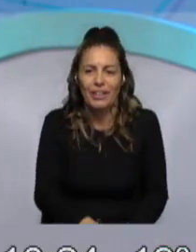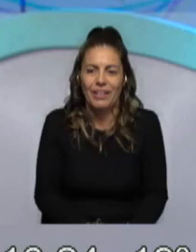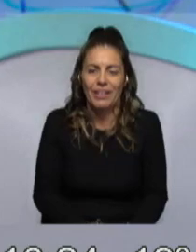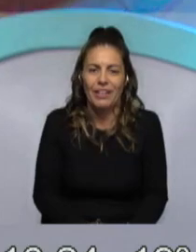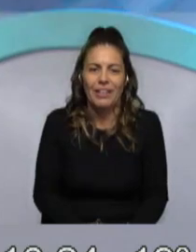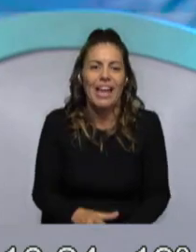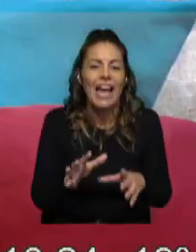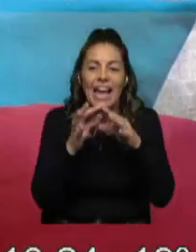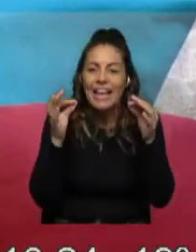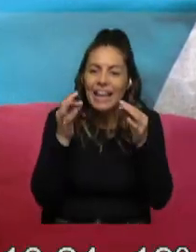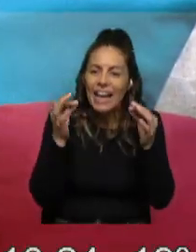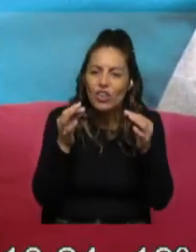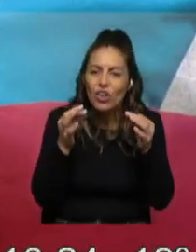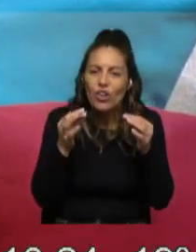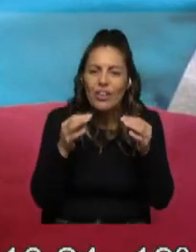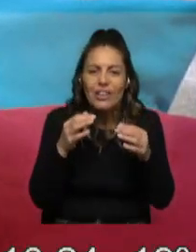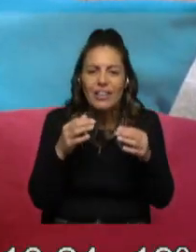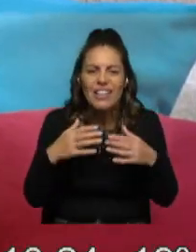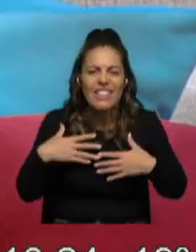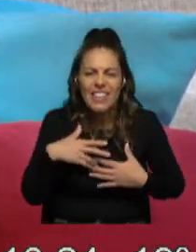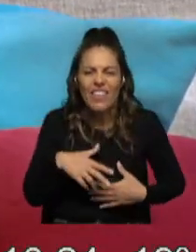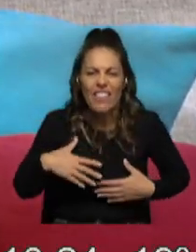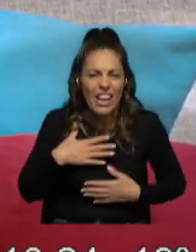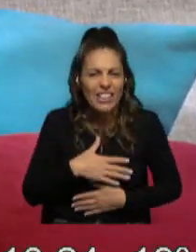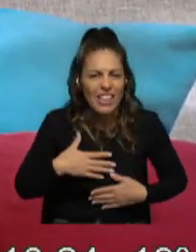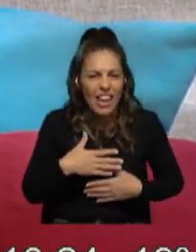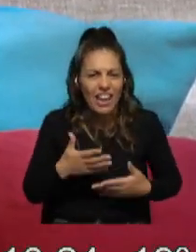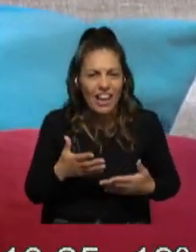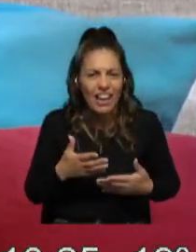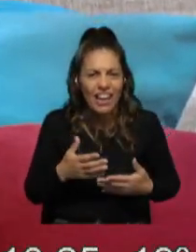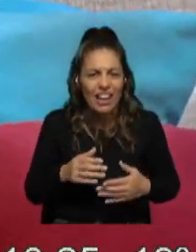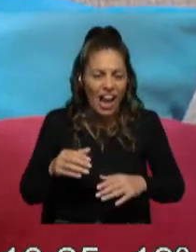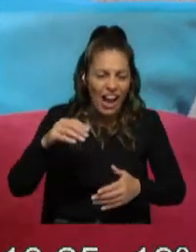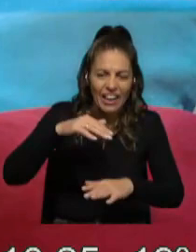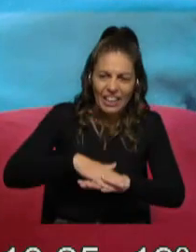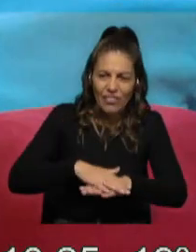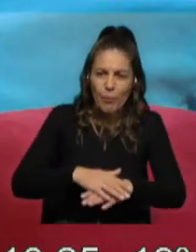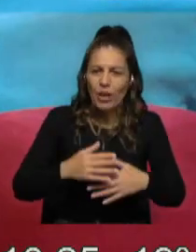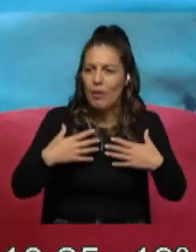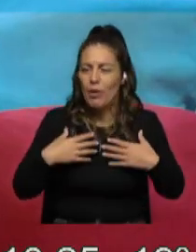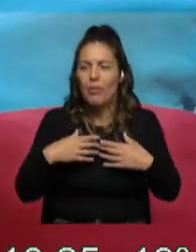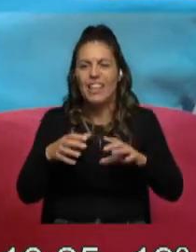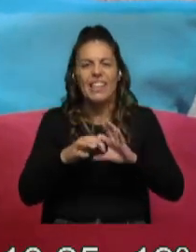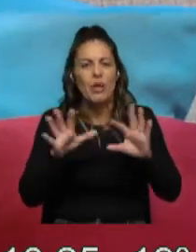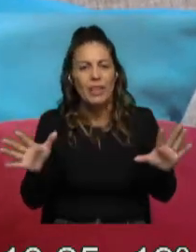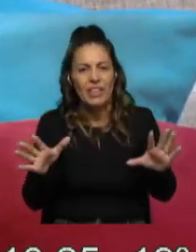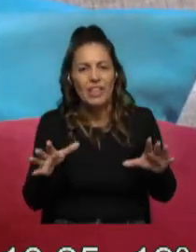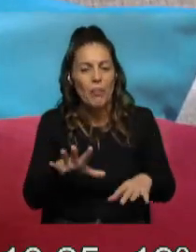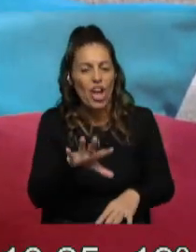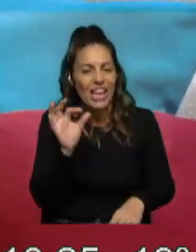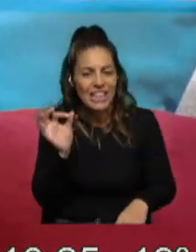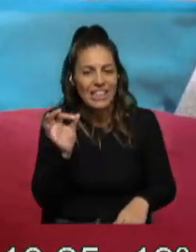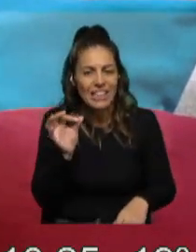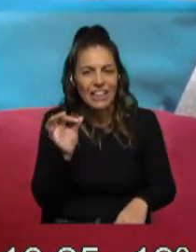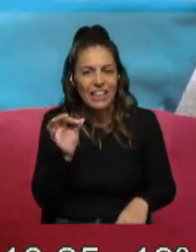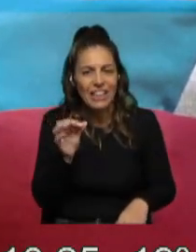del gato que se te baña arriba. Porque a veces el gato que es tan independiente, que resulta tan parecido a los humanos, elige de repente,